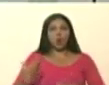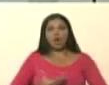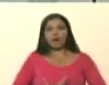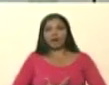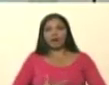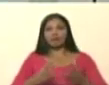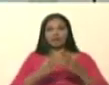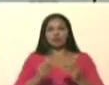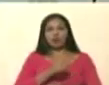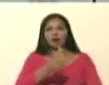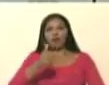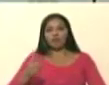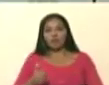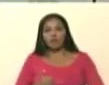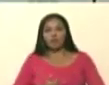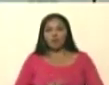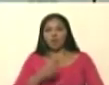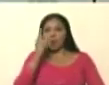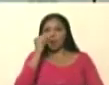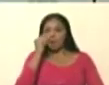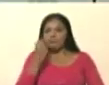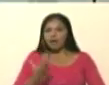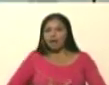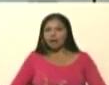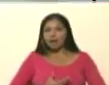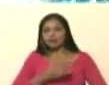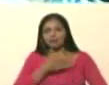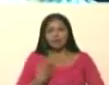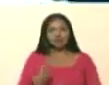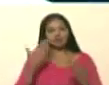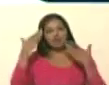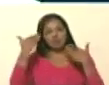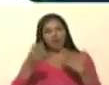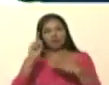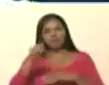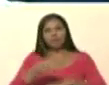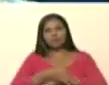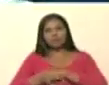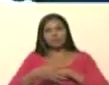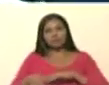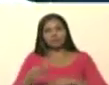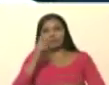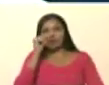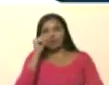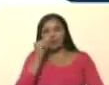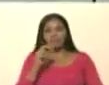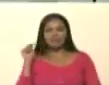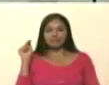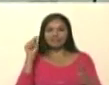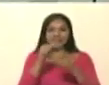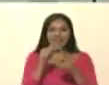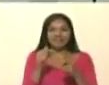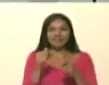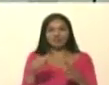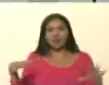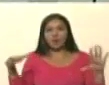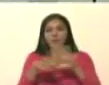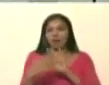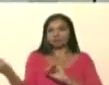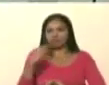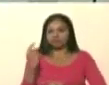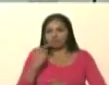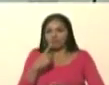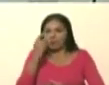alcalde humberto martes del municipio directo de marte llegó humberto